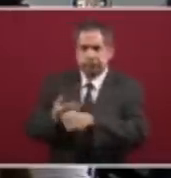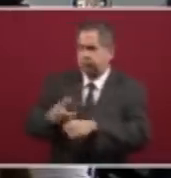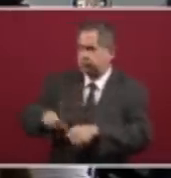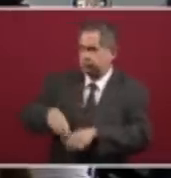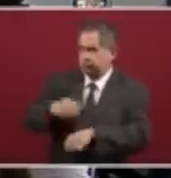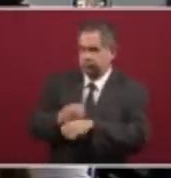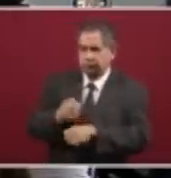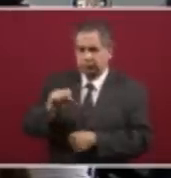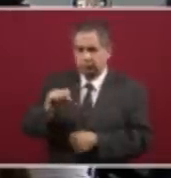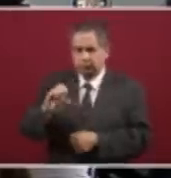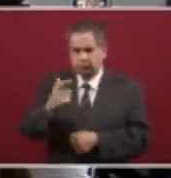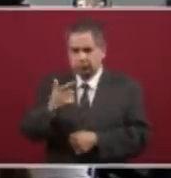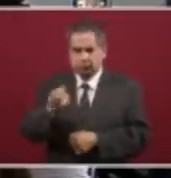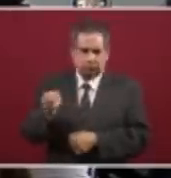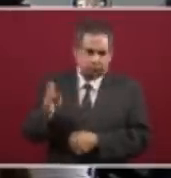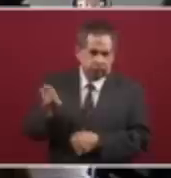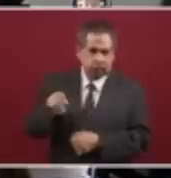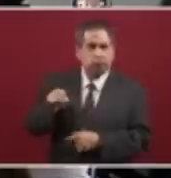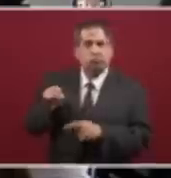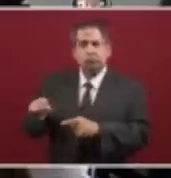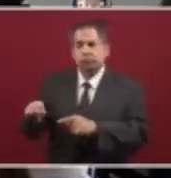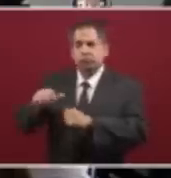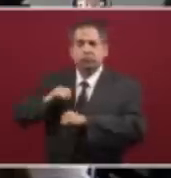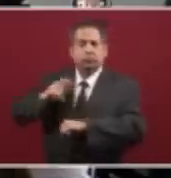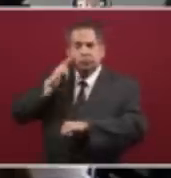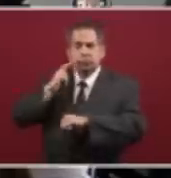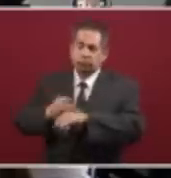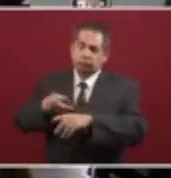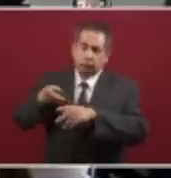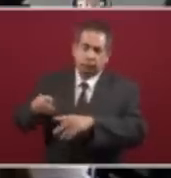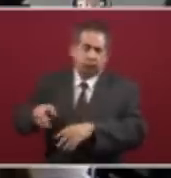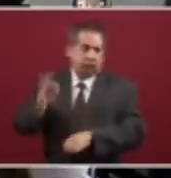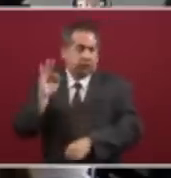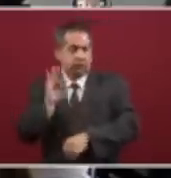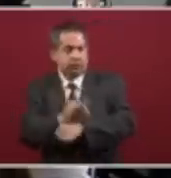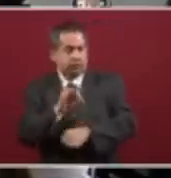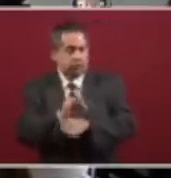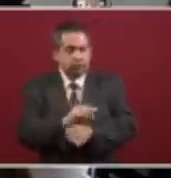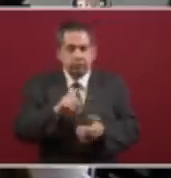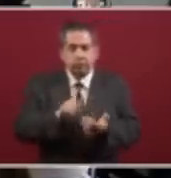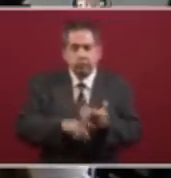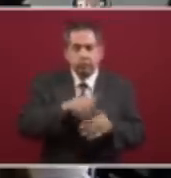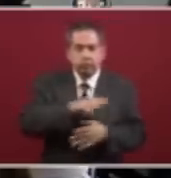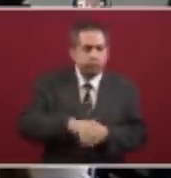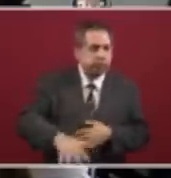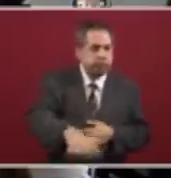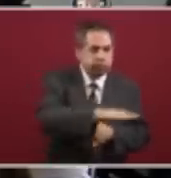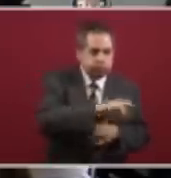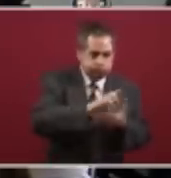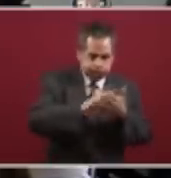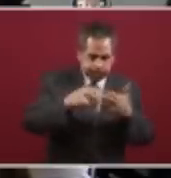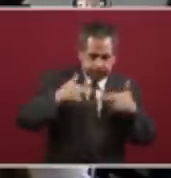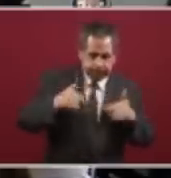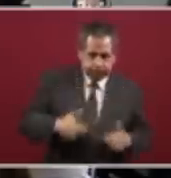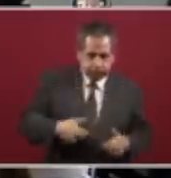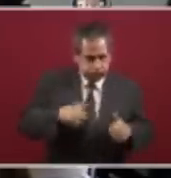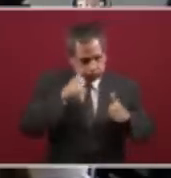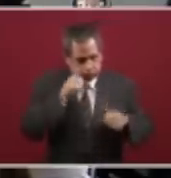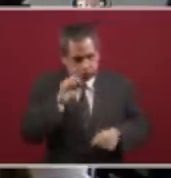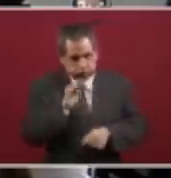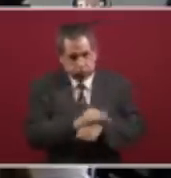como la institución de defensa de los derechos humanos